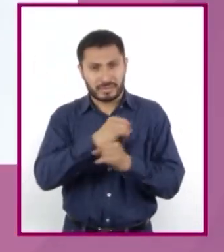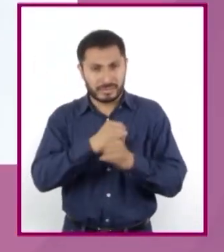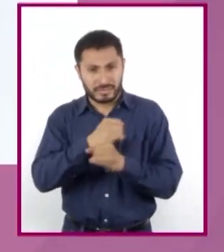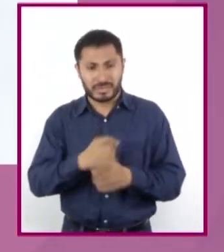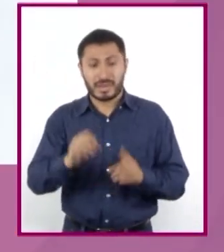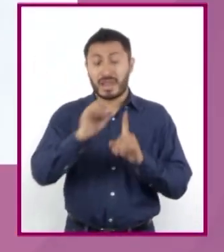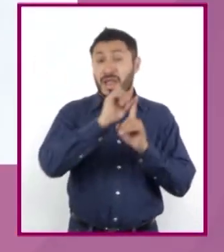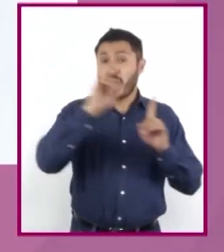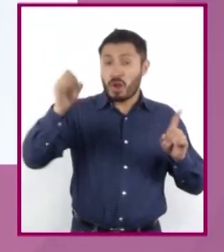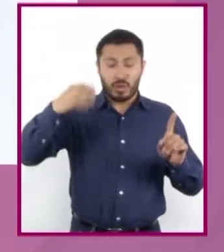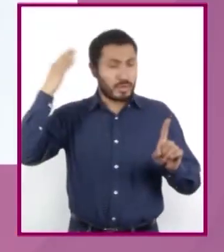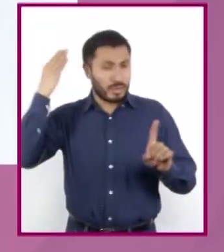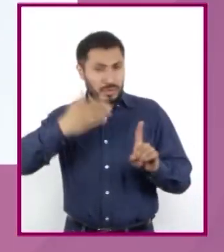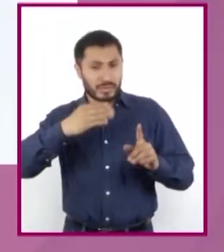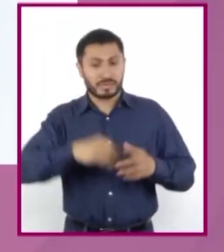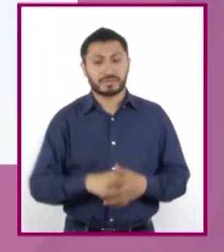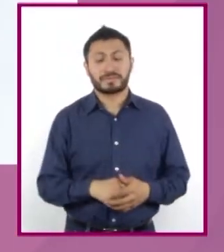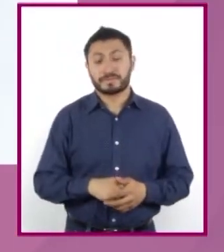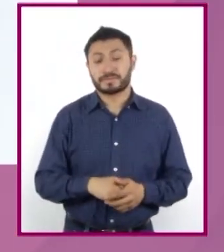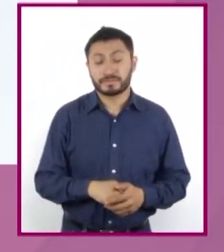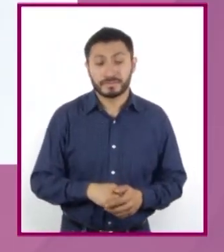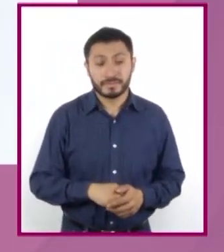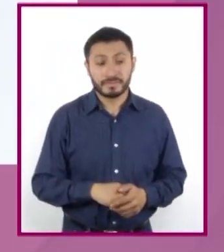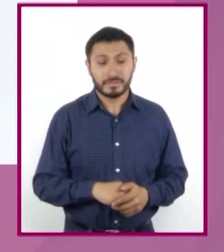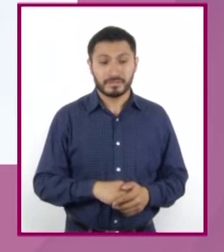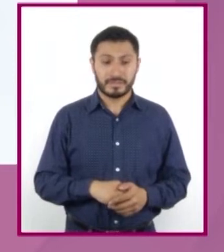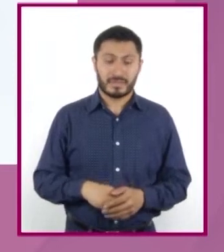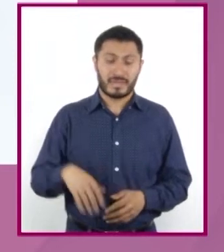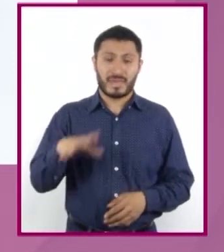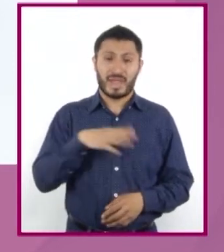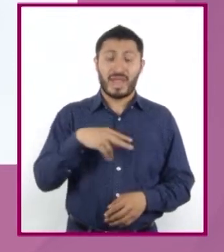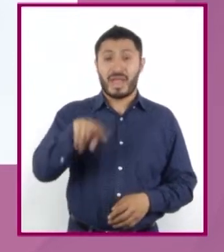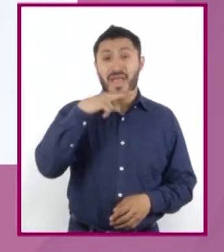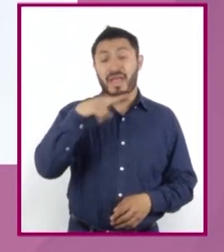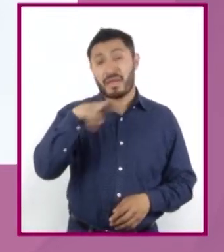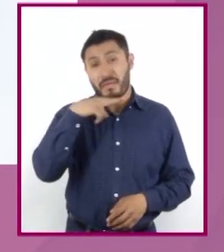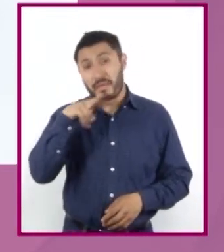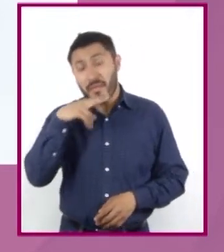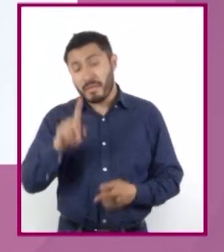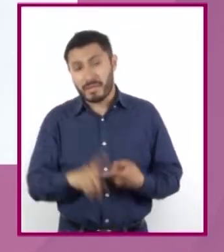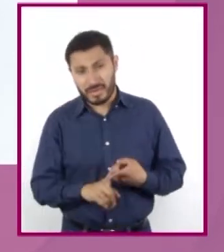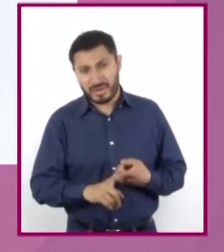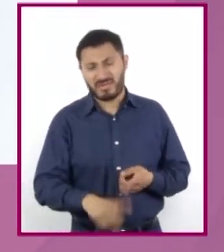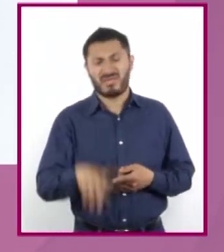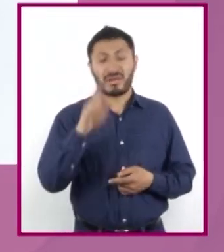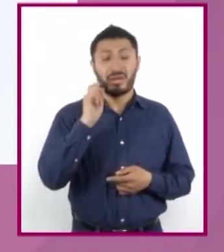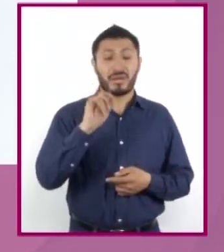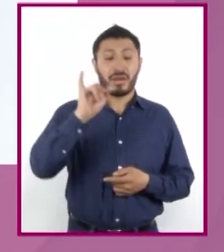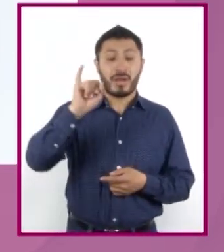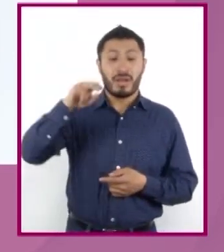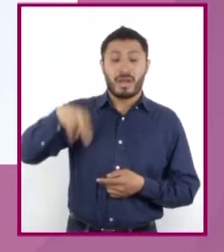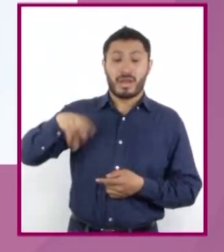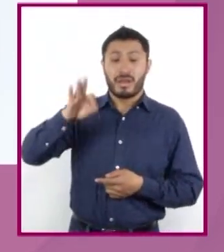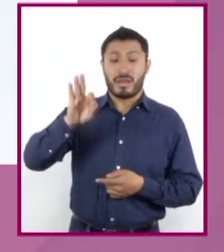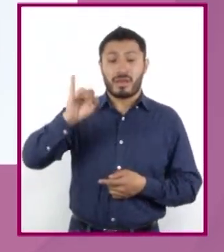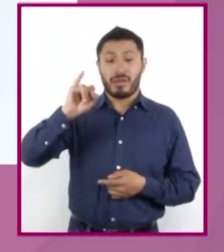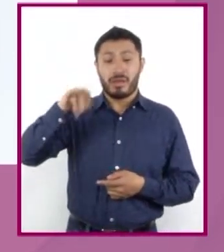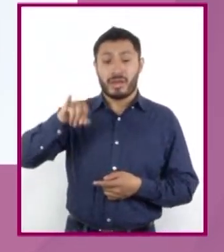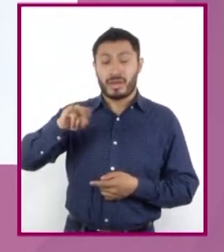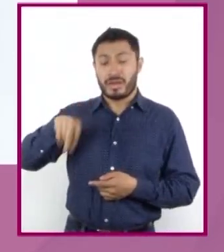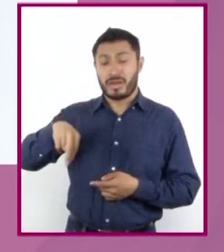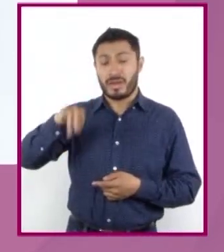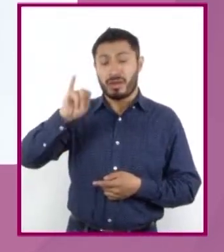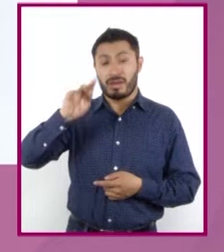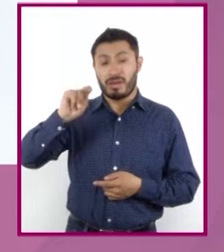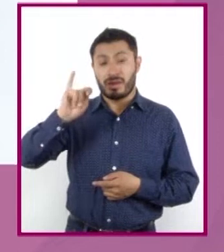Estructura de los objetivos. Tener un verbo en infinitivo. Esto quiere decir utilizar el verbo